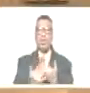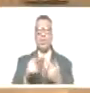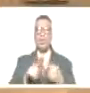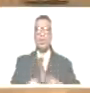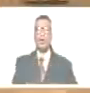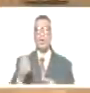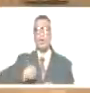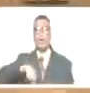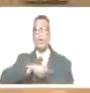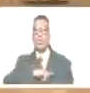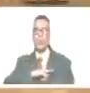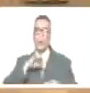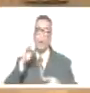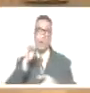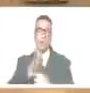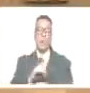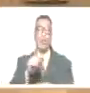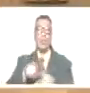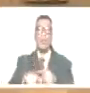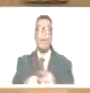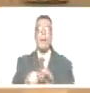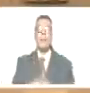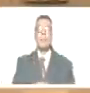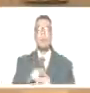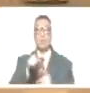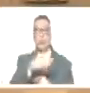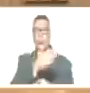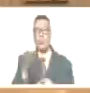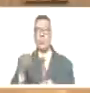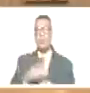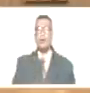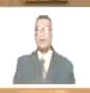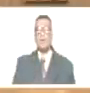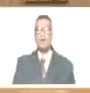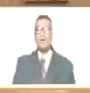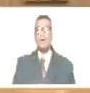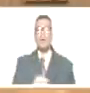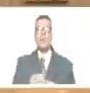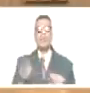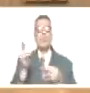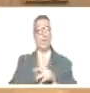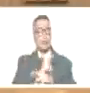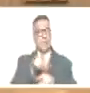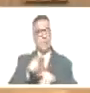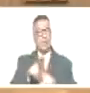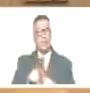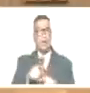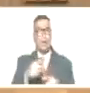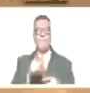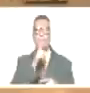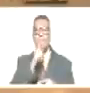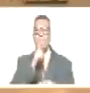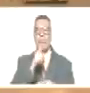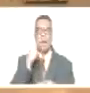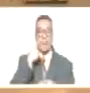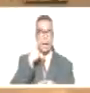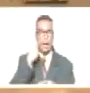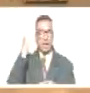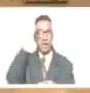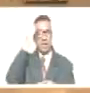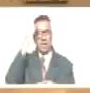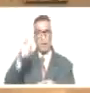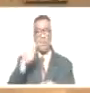enemigos, particularmente los de usted, que está más inmediato, darían una mala interpretación a lo que no encierra